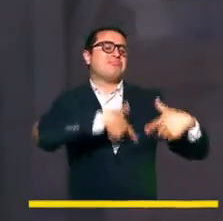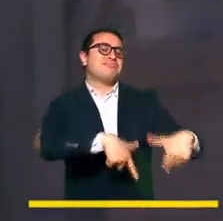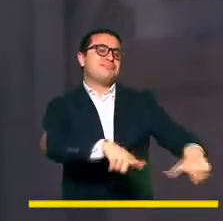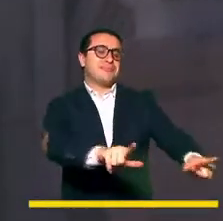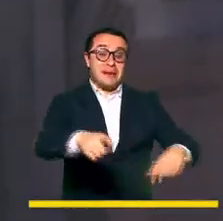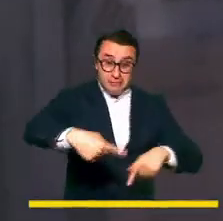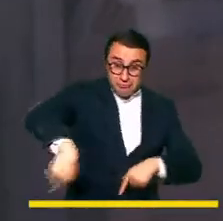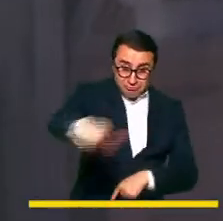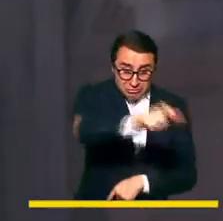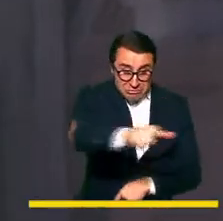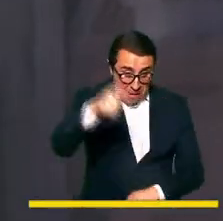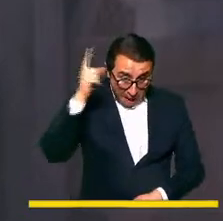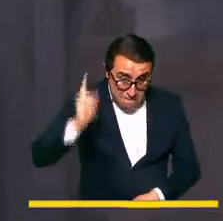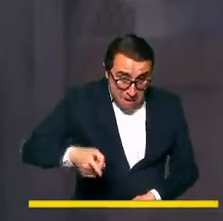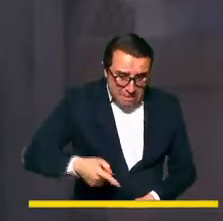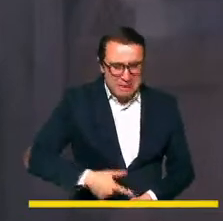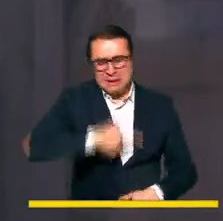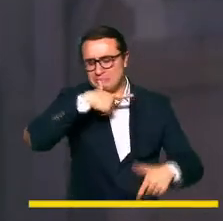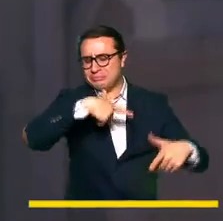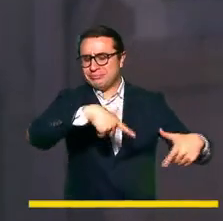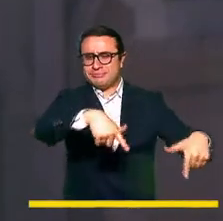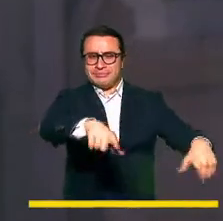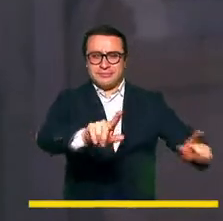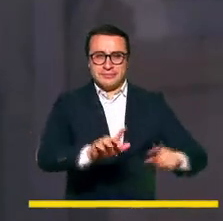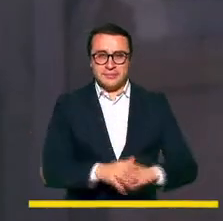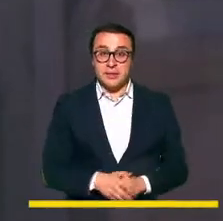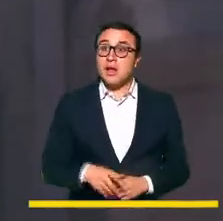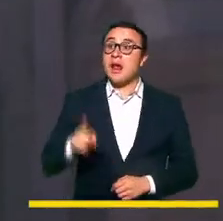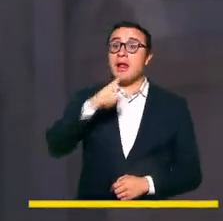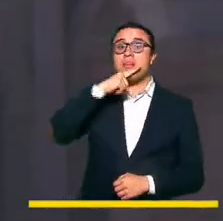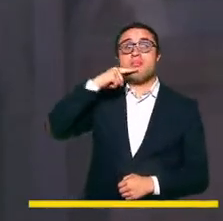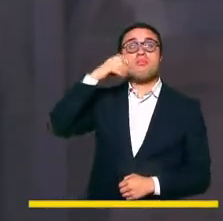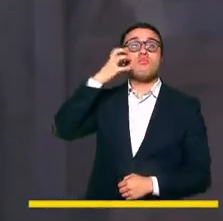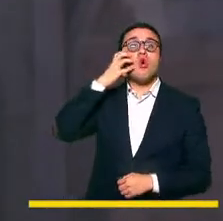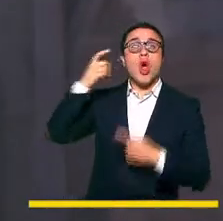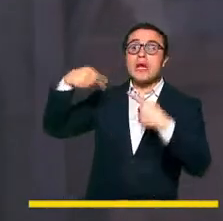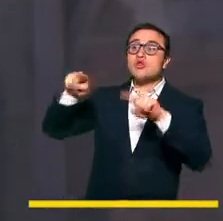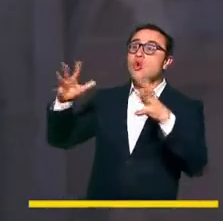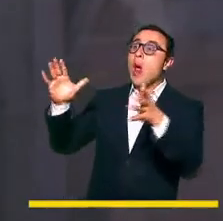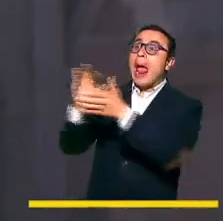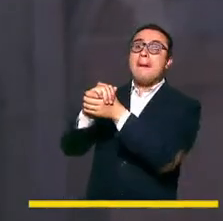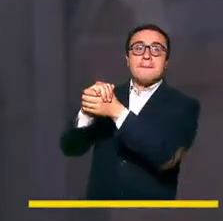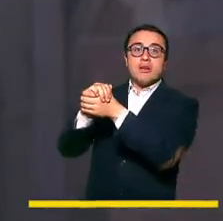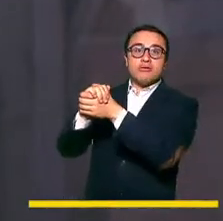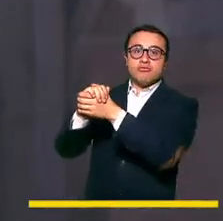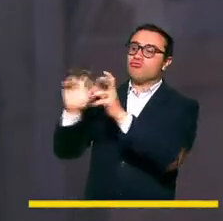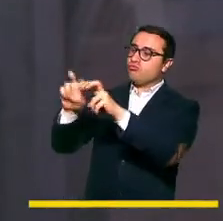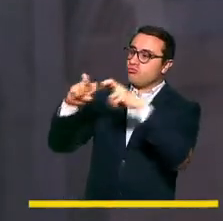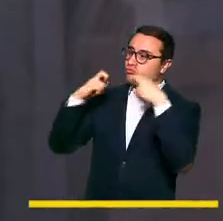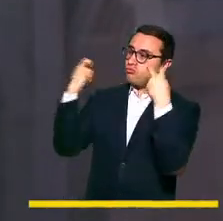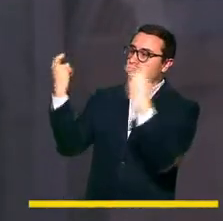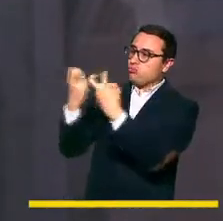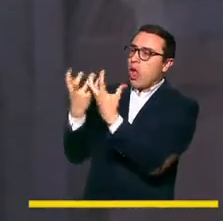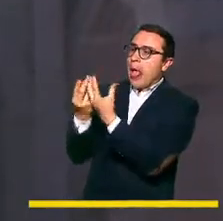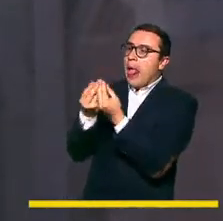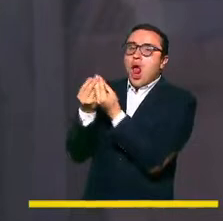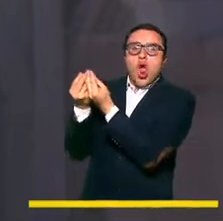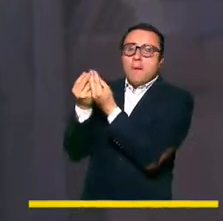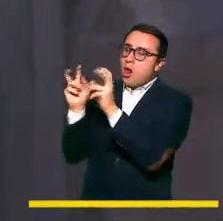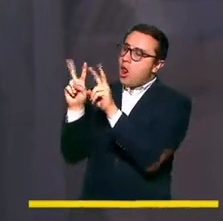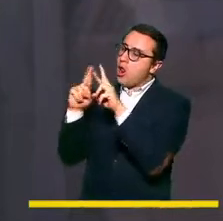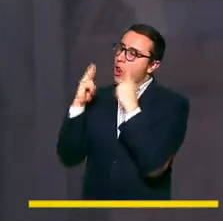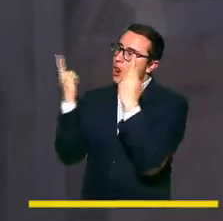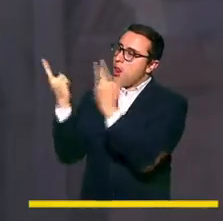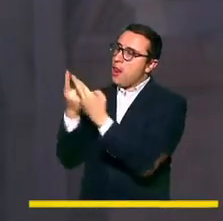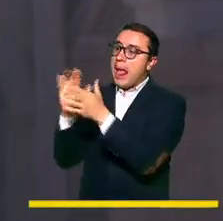popular. Se reúnen los amigos de Duque, porque eso tiene nombre propio. Se reúnen los amigos